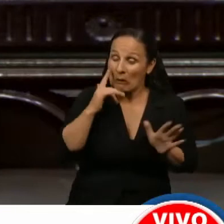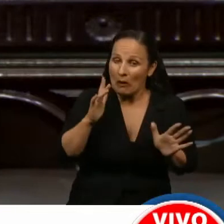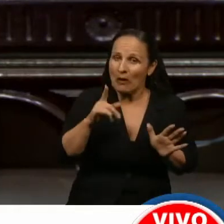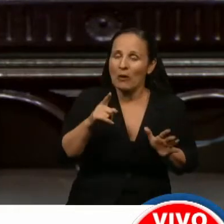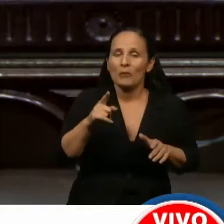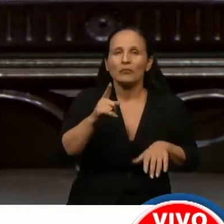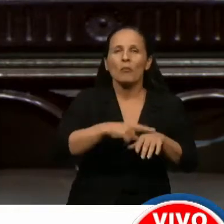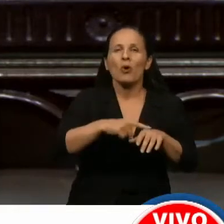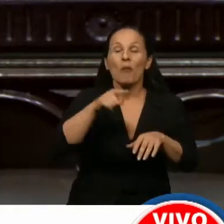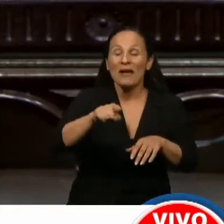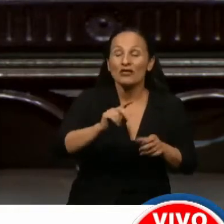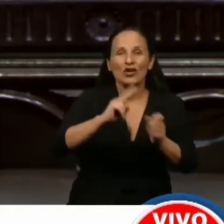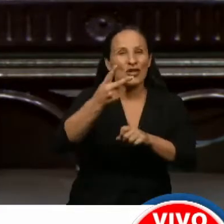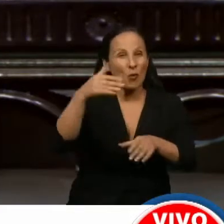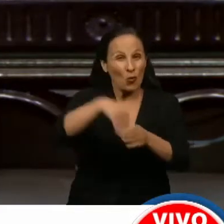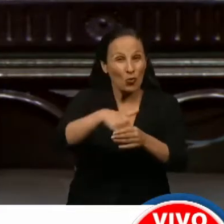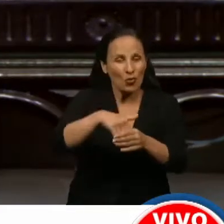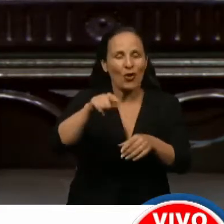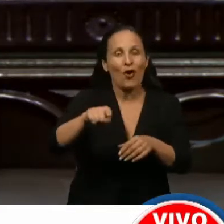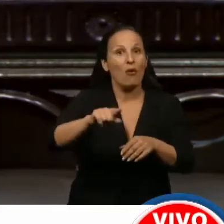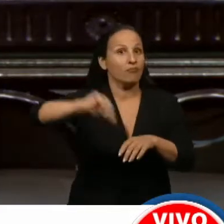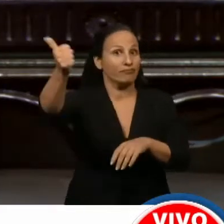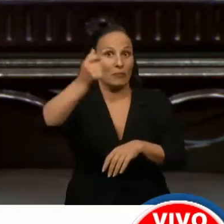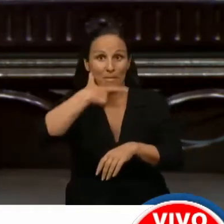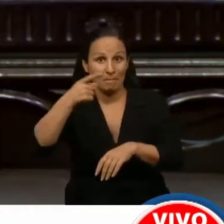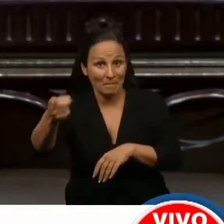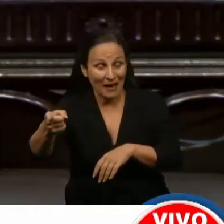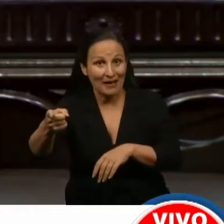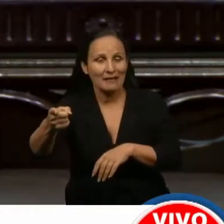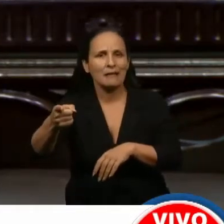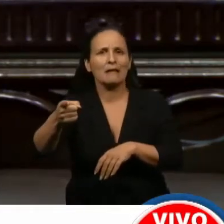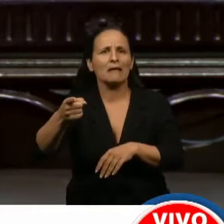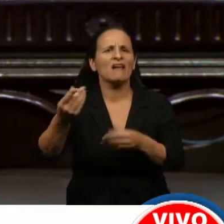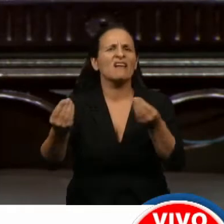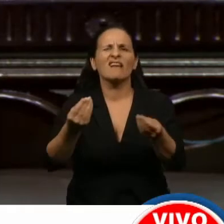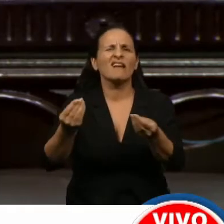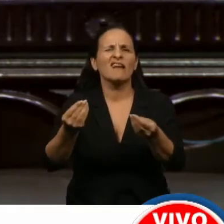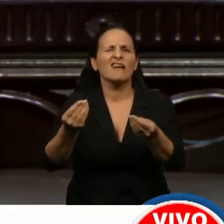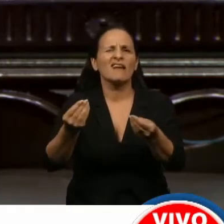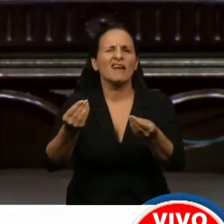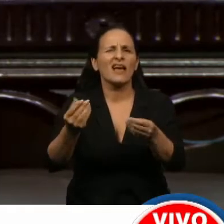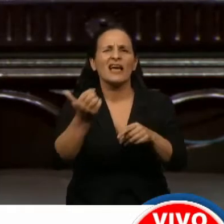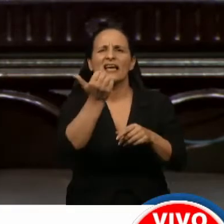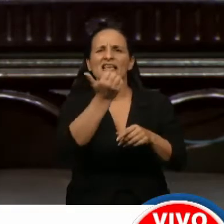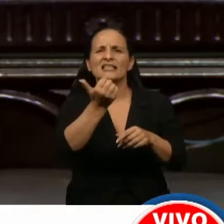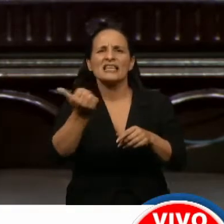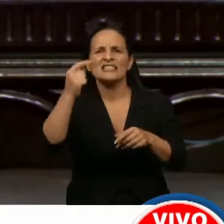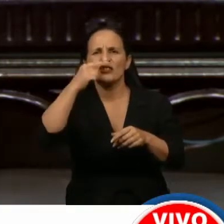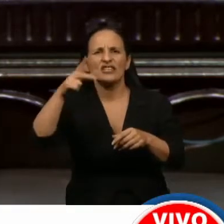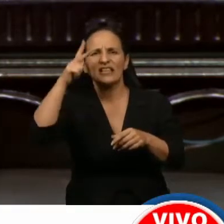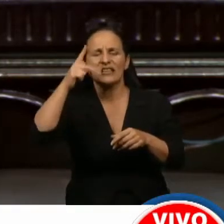el balotaje en el que triunfa el expresidente Macri se define por